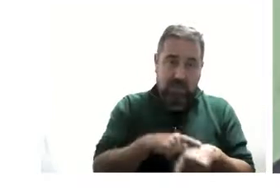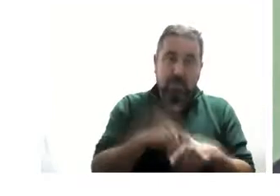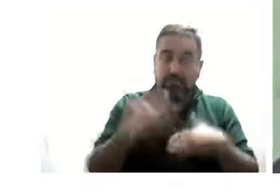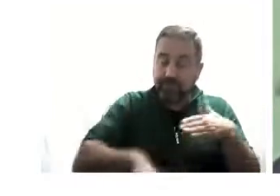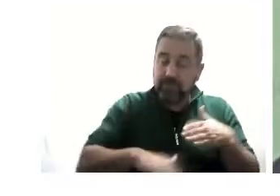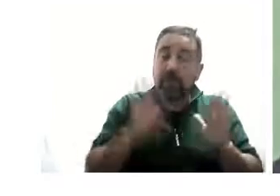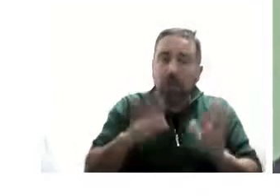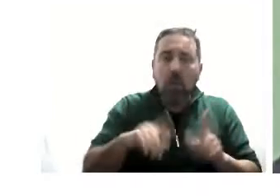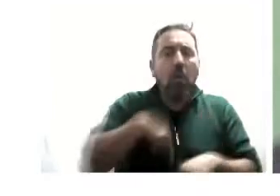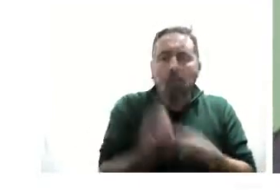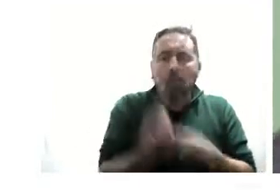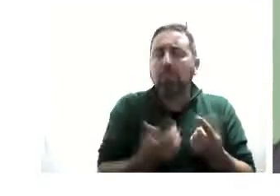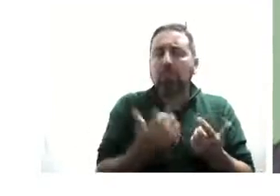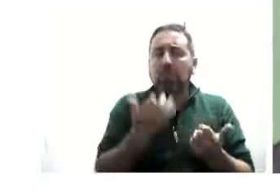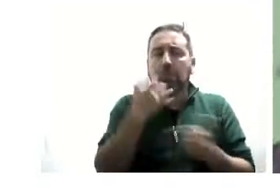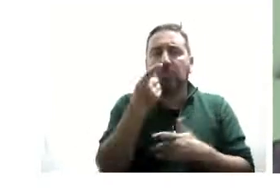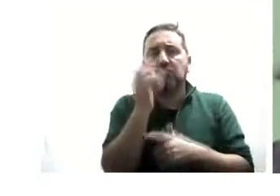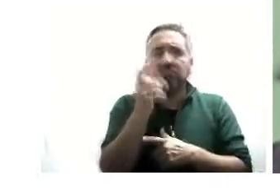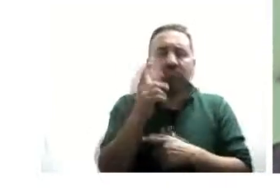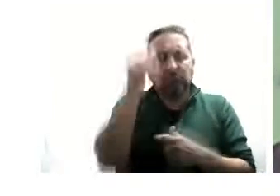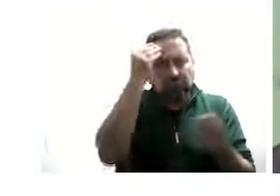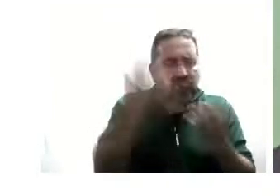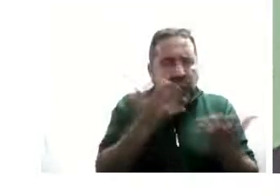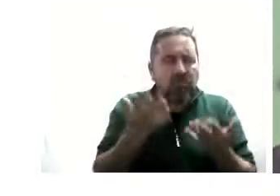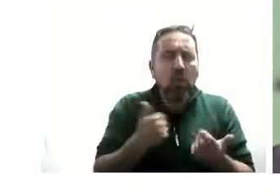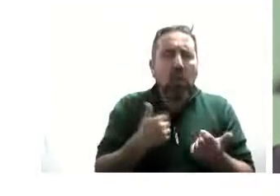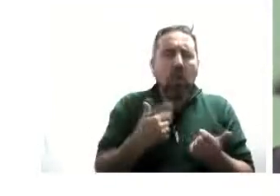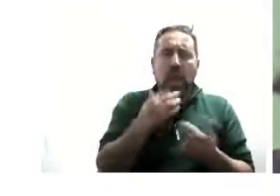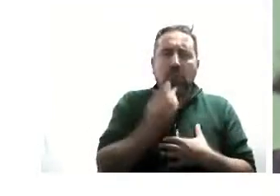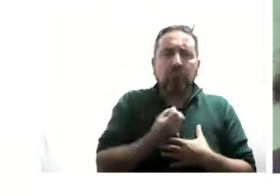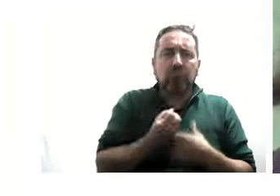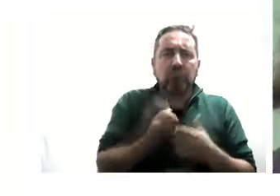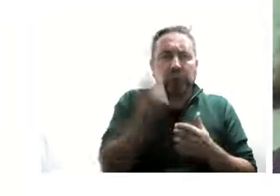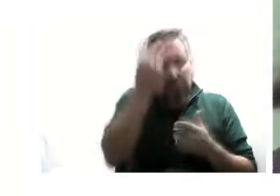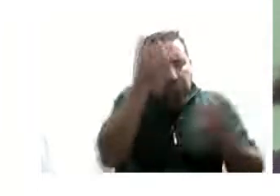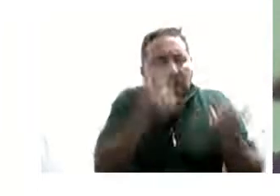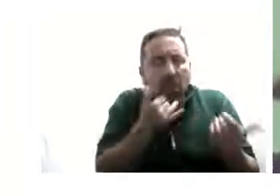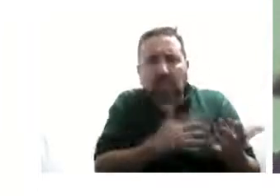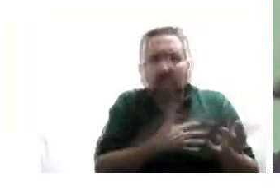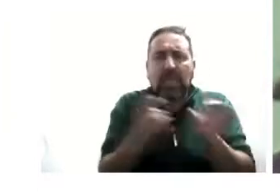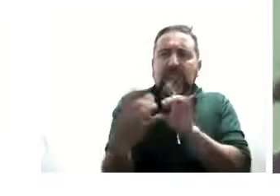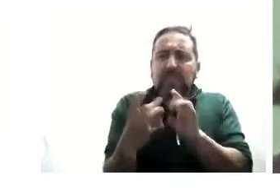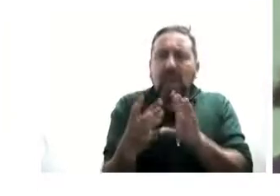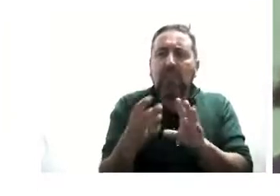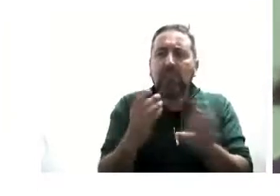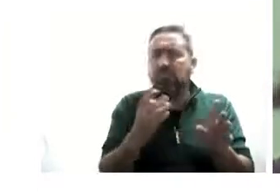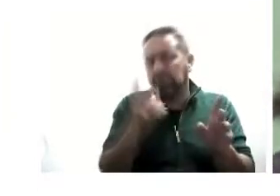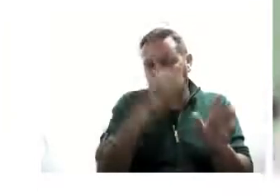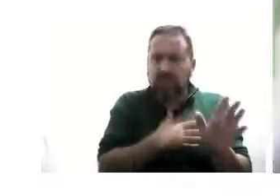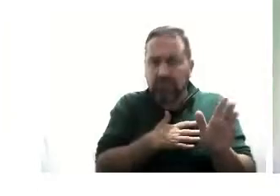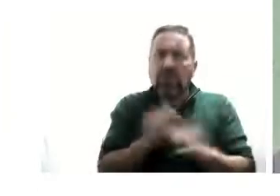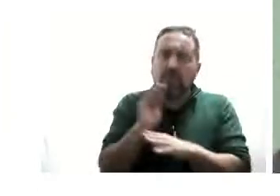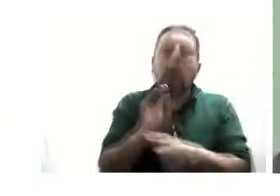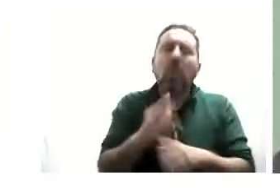si sobre la marcha, evidentemente, hay quien le surge una inquietud y quiere plantear alguna cuestión a través del chat, lo puede